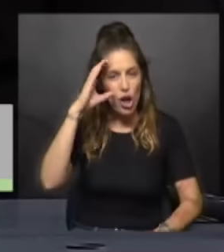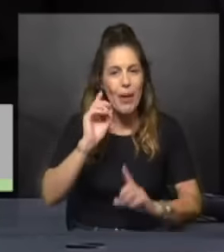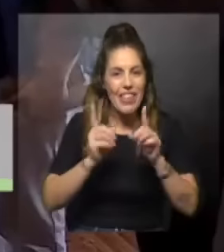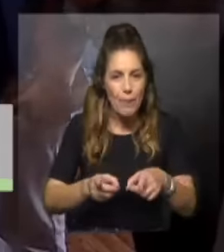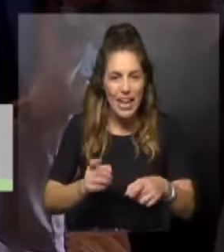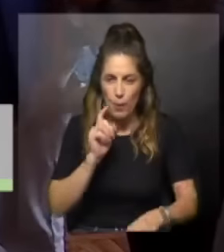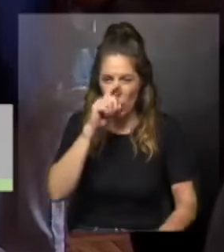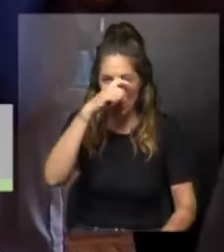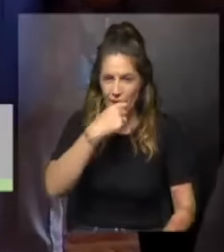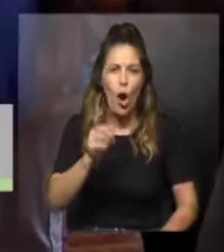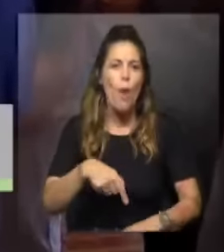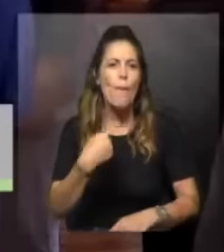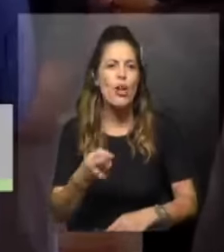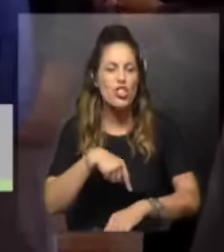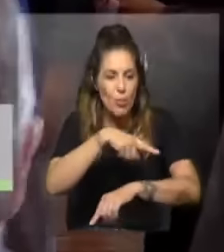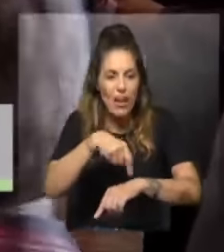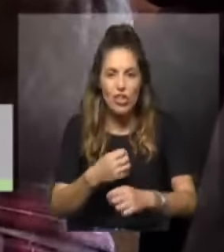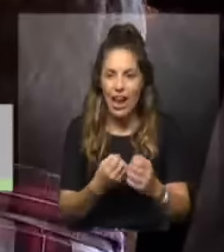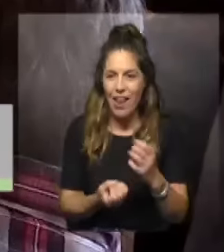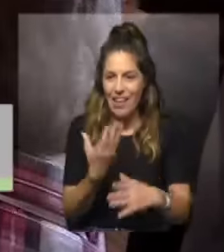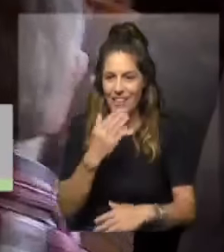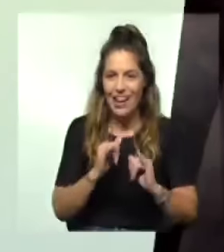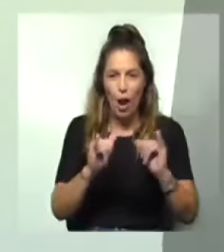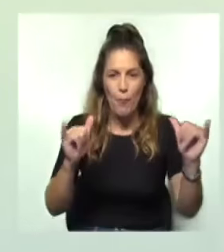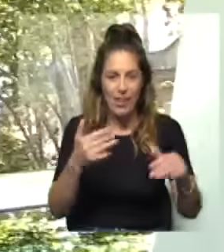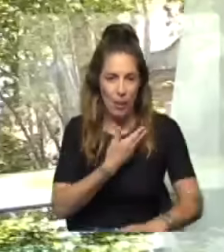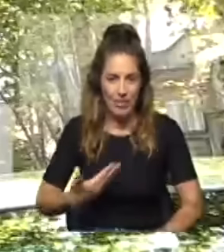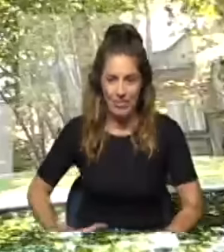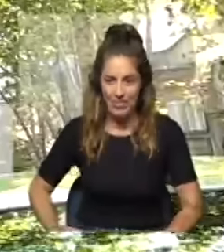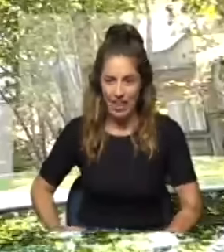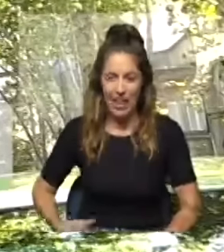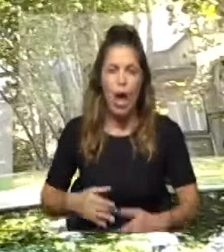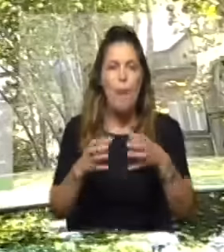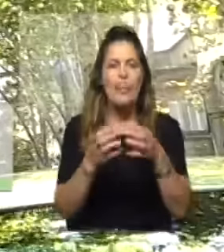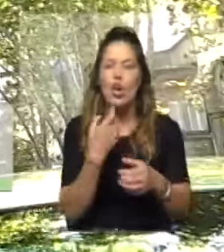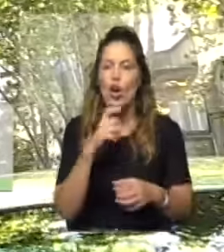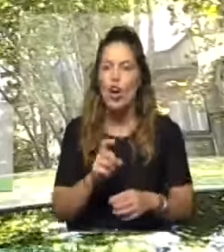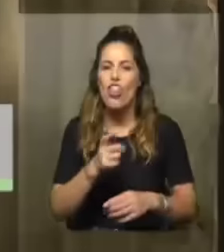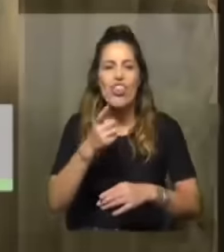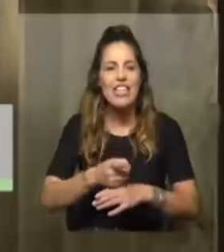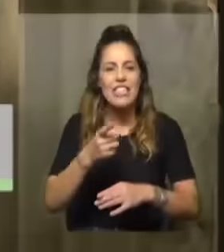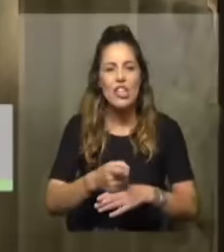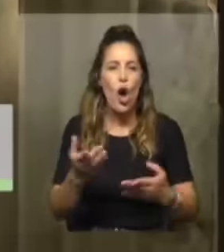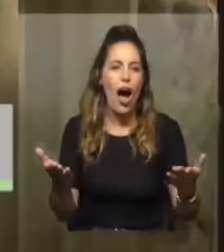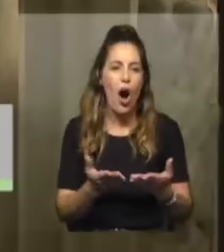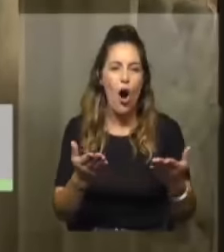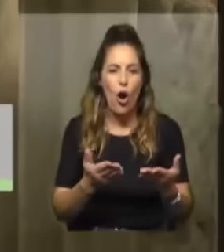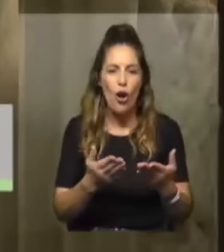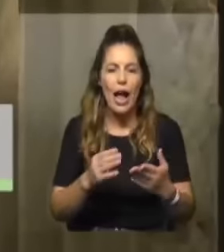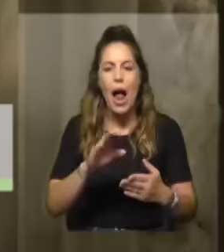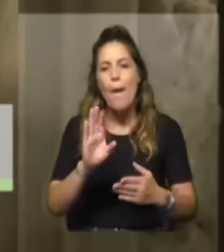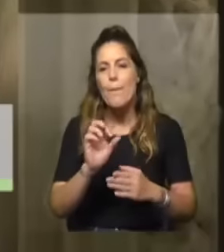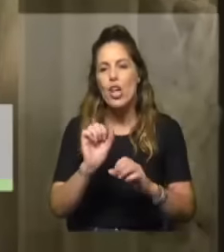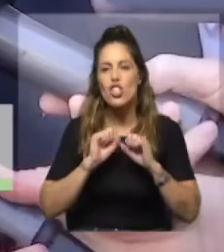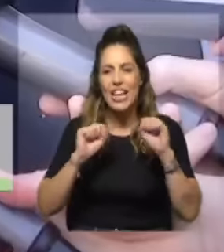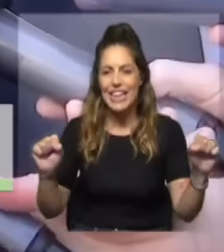Montevideo en las próximas horas lanzarán sus campañas presidenciales el partido Colorado resolvió Designar a Gustavo osta como prosecretario